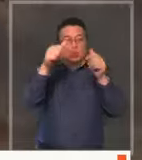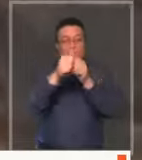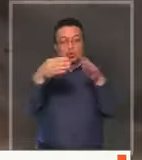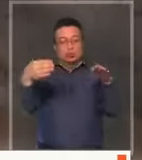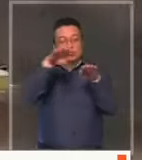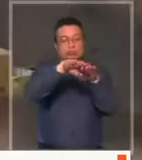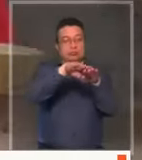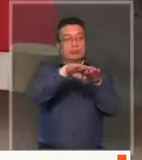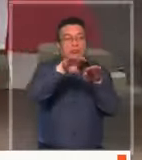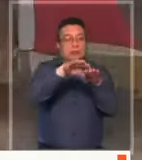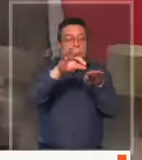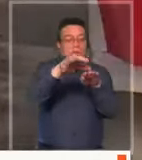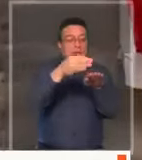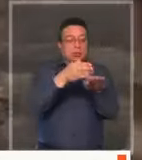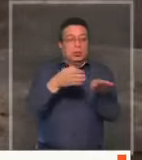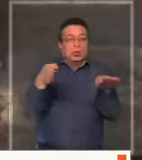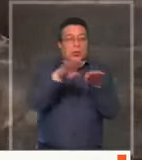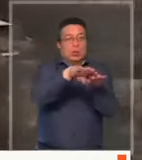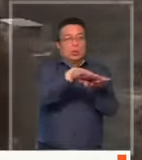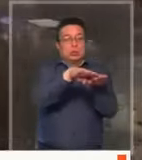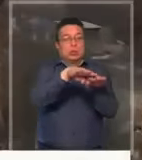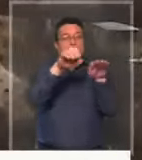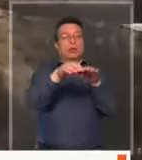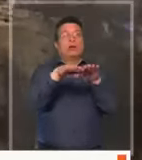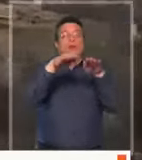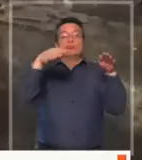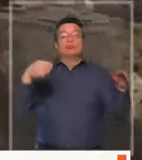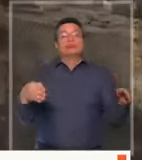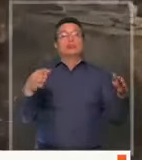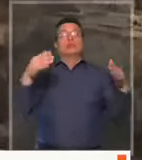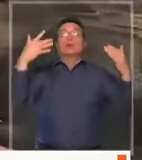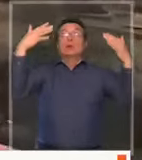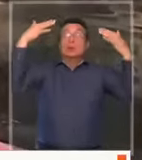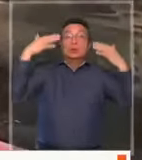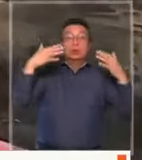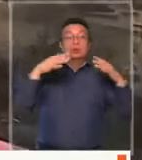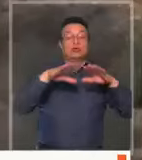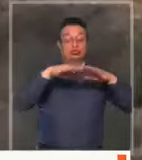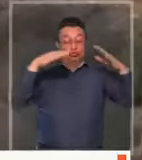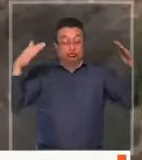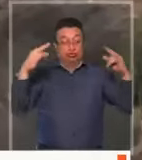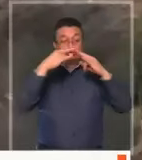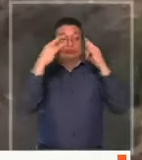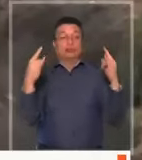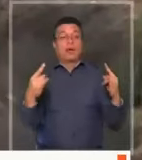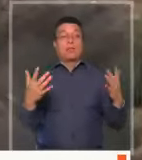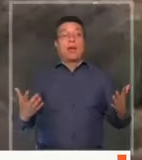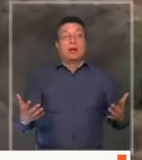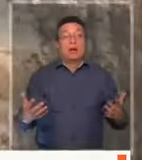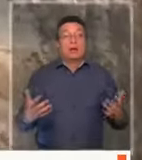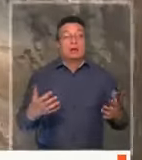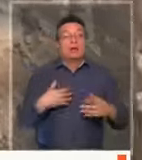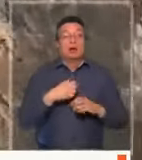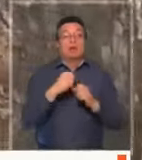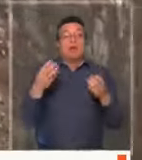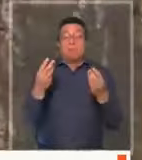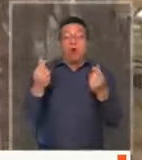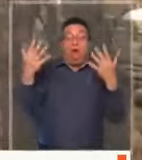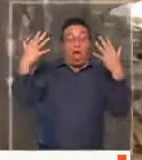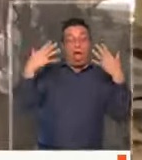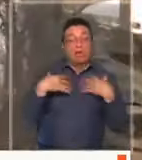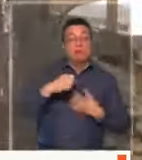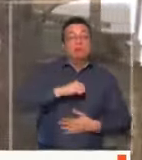quemar el nylon, unir las dos para poder tapar un tordo que o la carpa, para que no te puedas mojar, pero